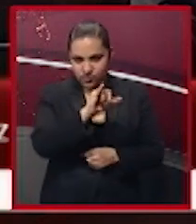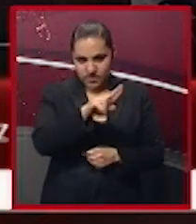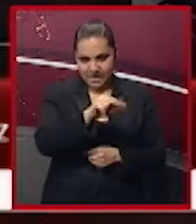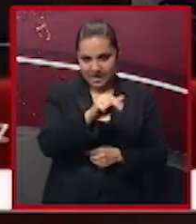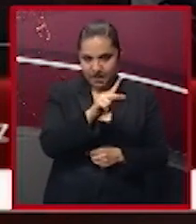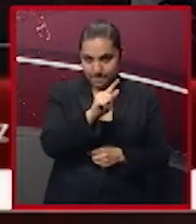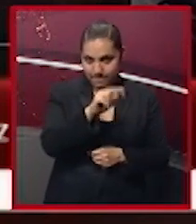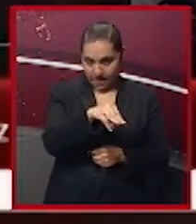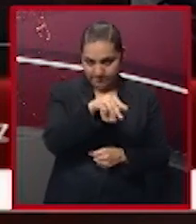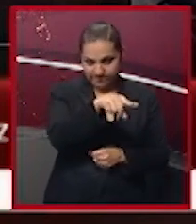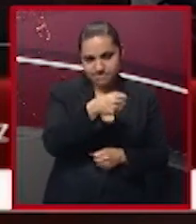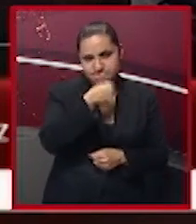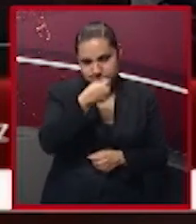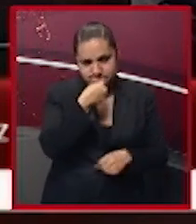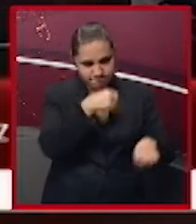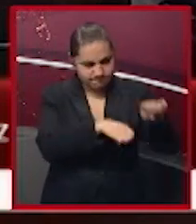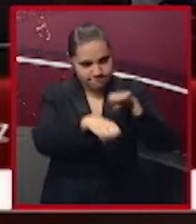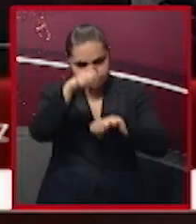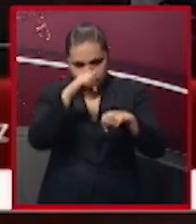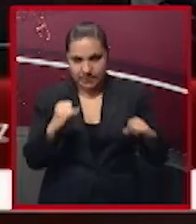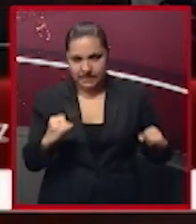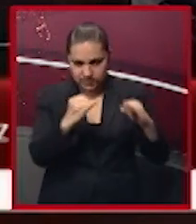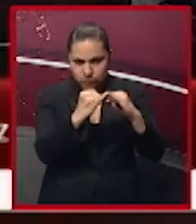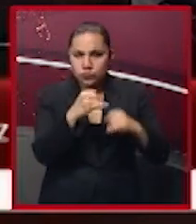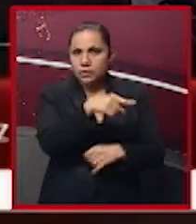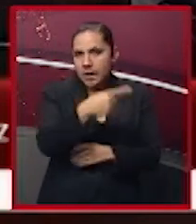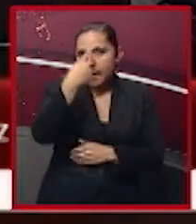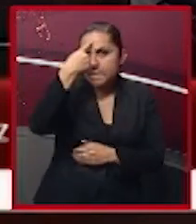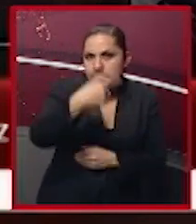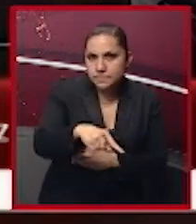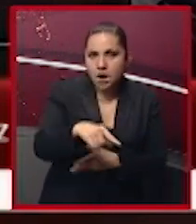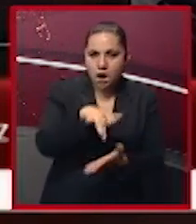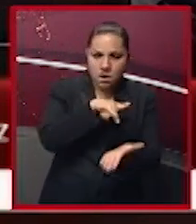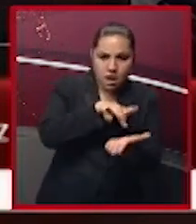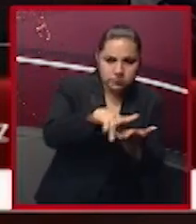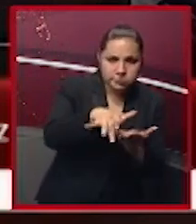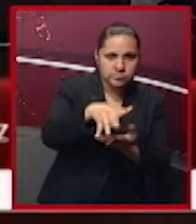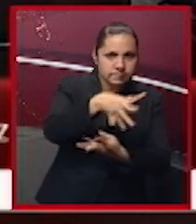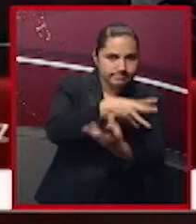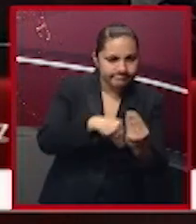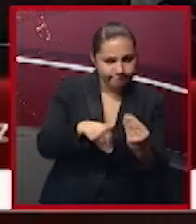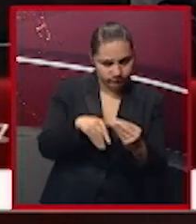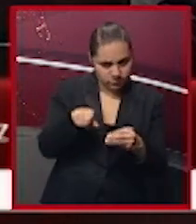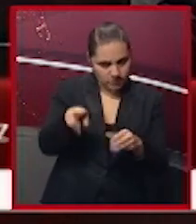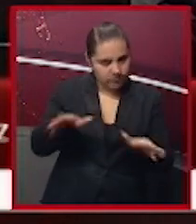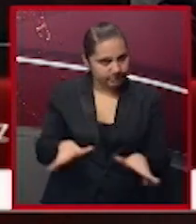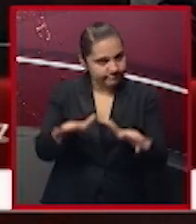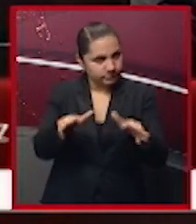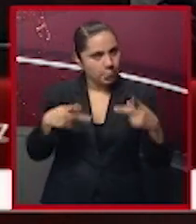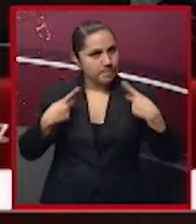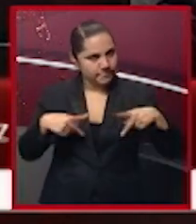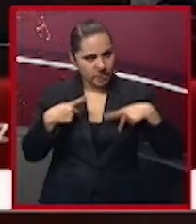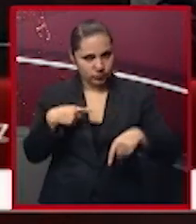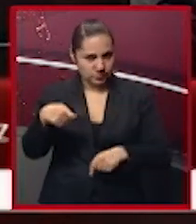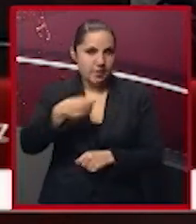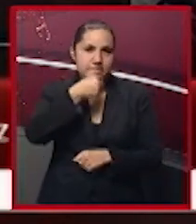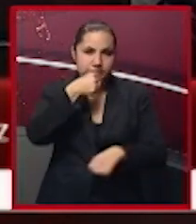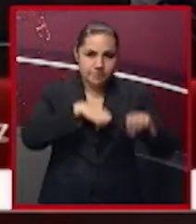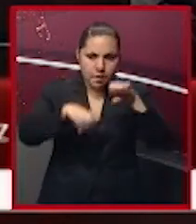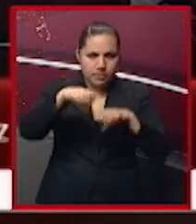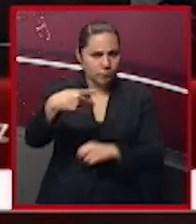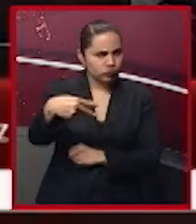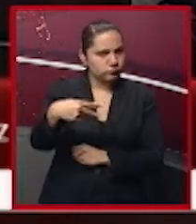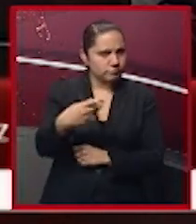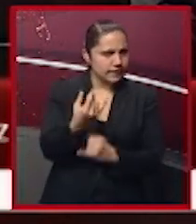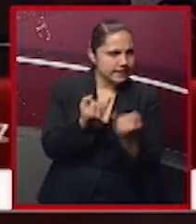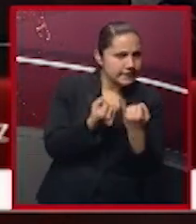empoderar, dignificar y dotar de autosuficiencia a los adultos mayores? ¿Y cuál es su opinión